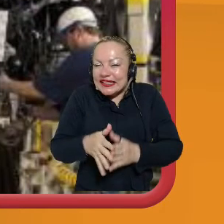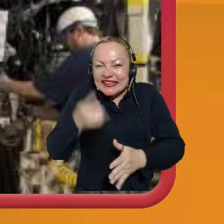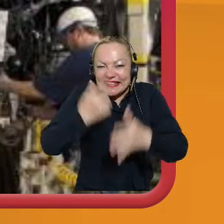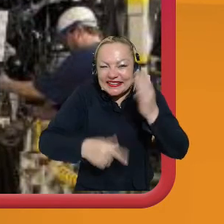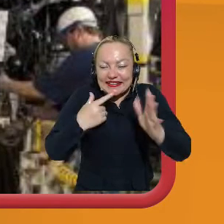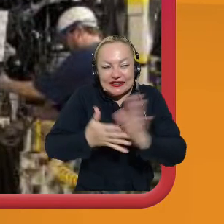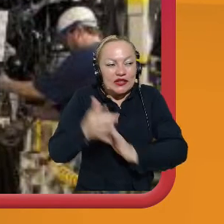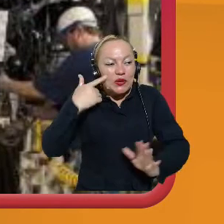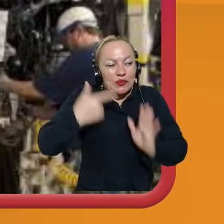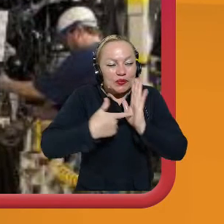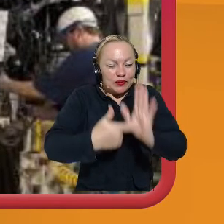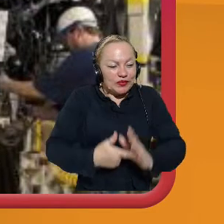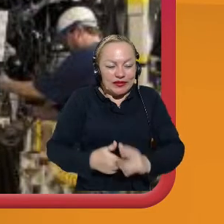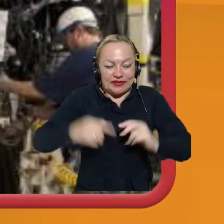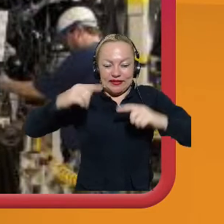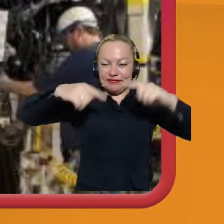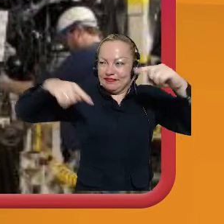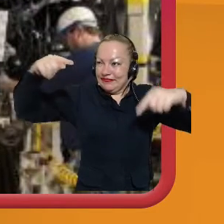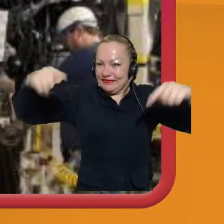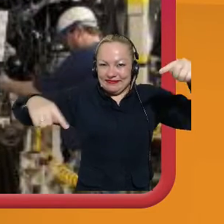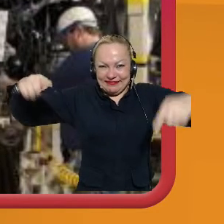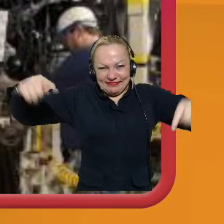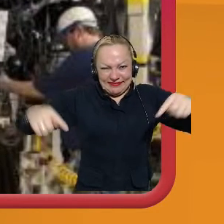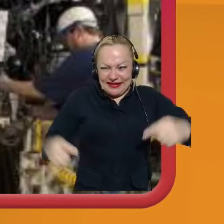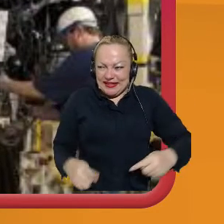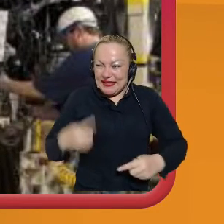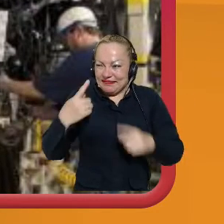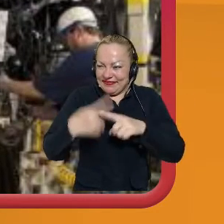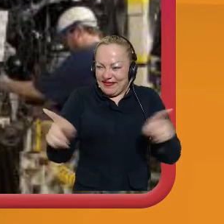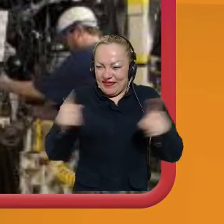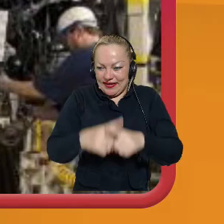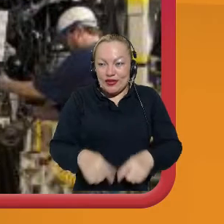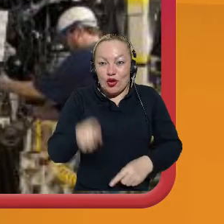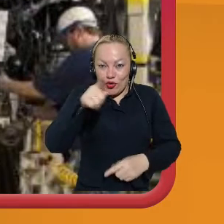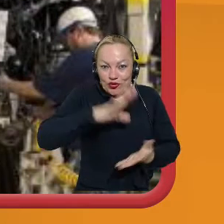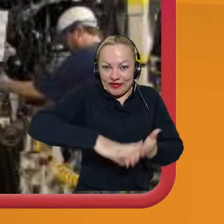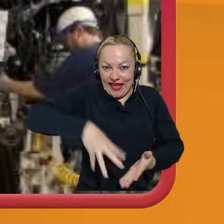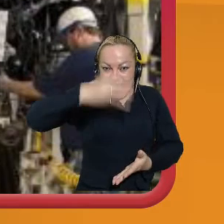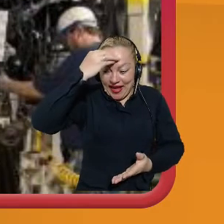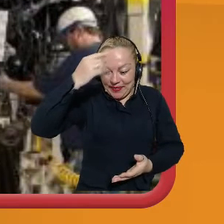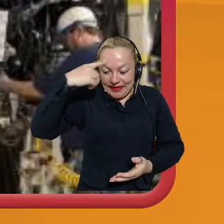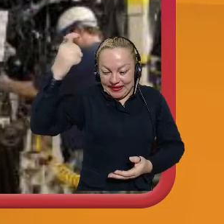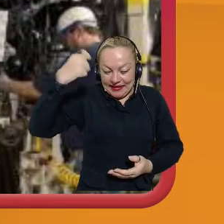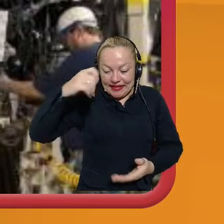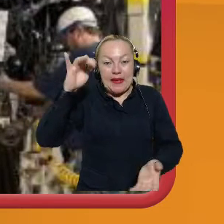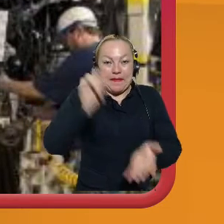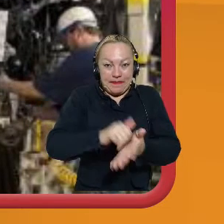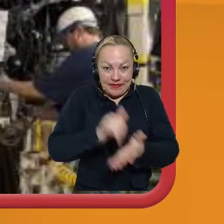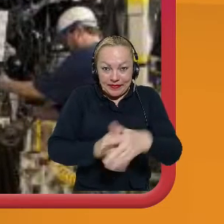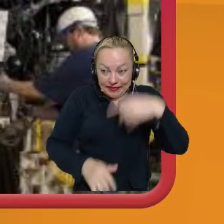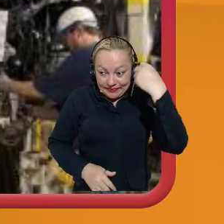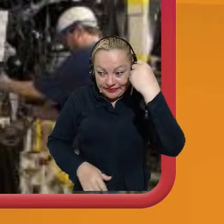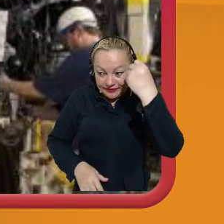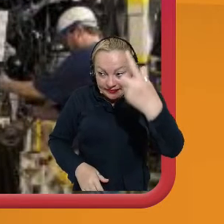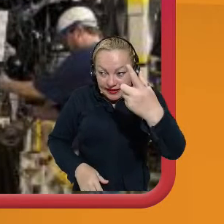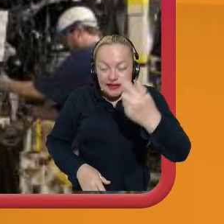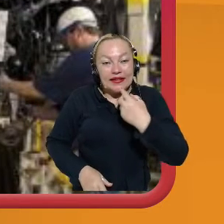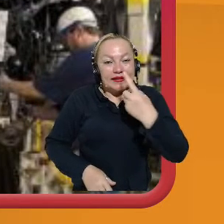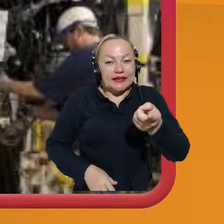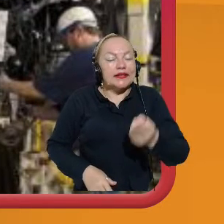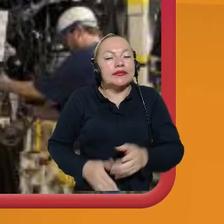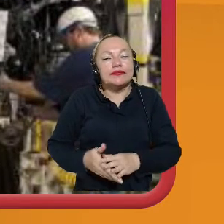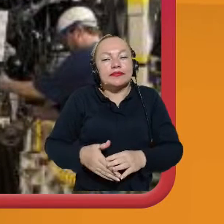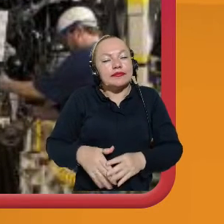nos muestra un balance diferente para que pues ustedes lo tengan en cuenta. Así que pues nada, dice aquí que los